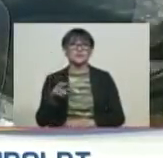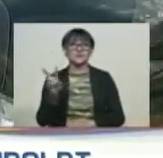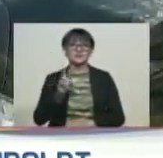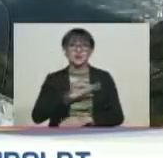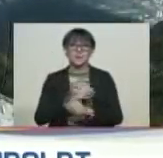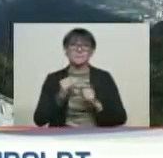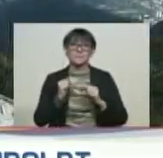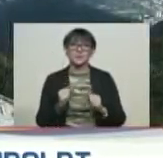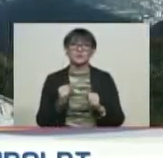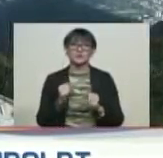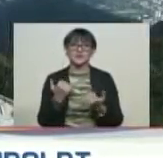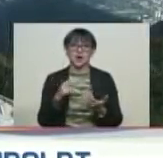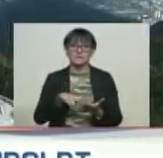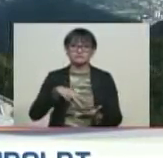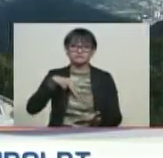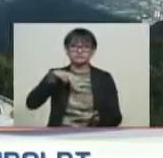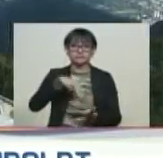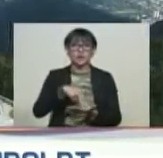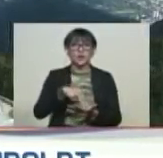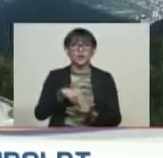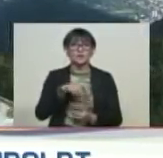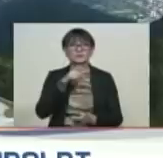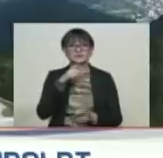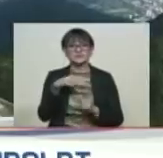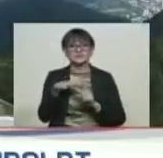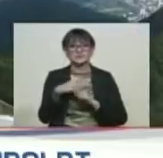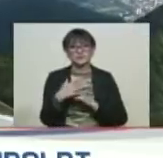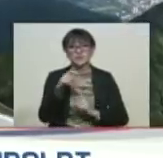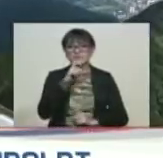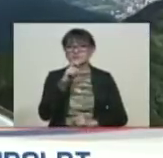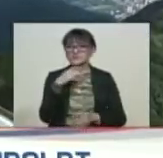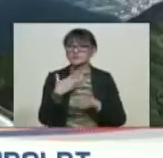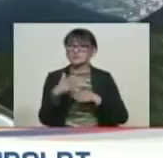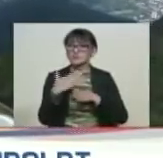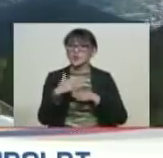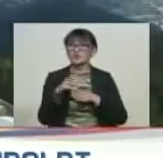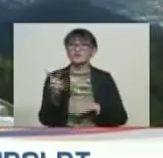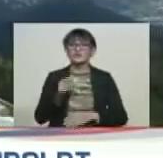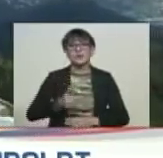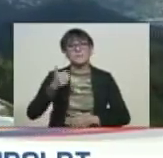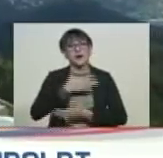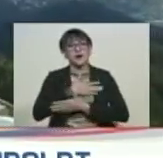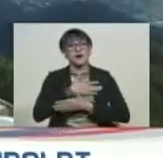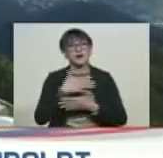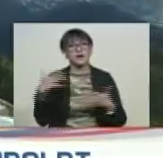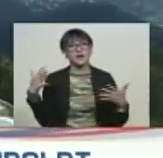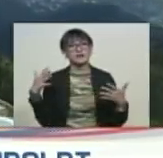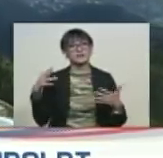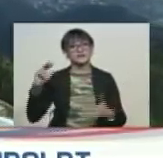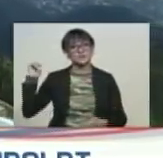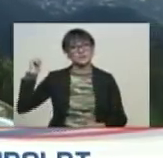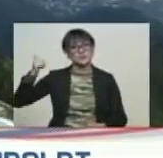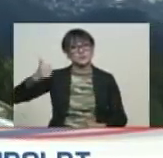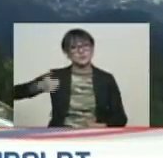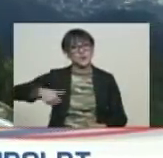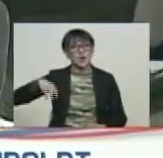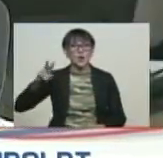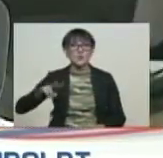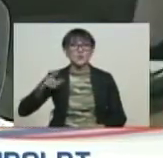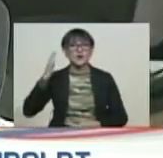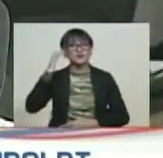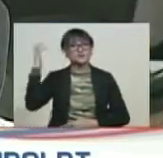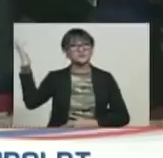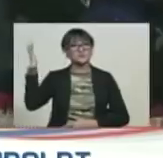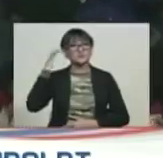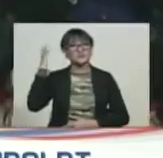Venezuela, potencia que se va a levantar de las dificultades, es la Venezuela más grande que jamás hayamos